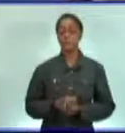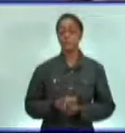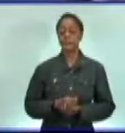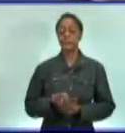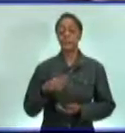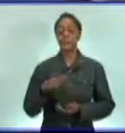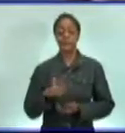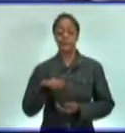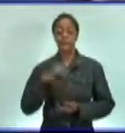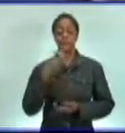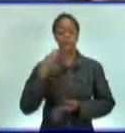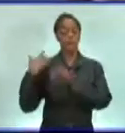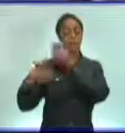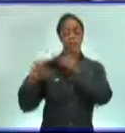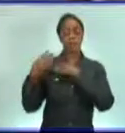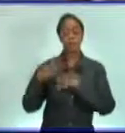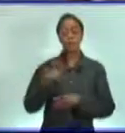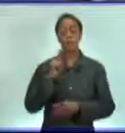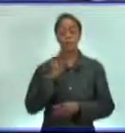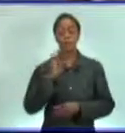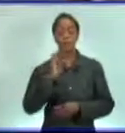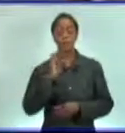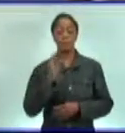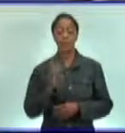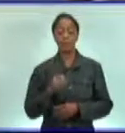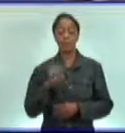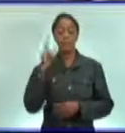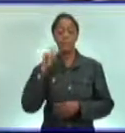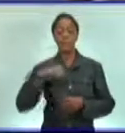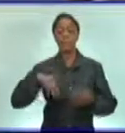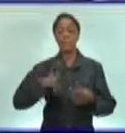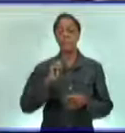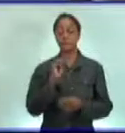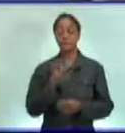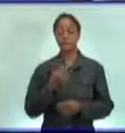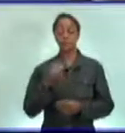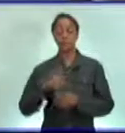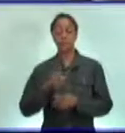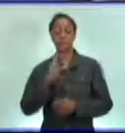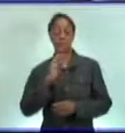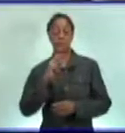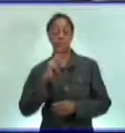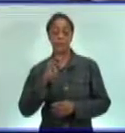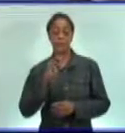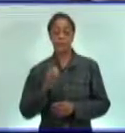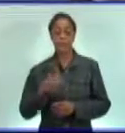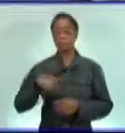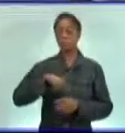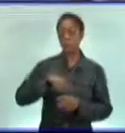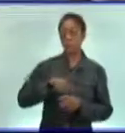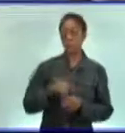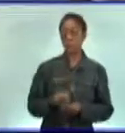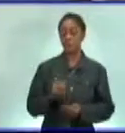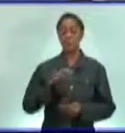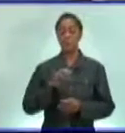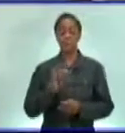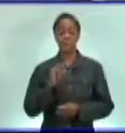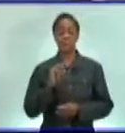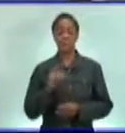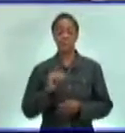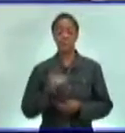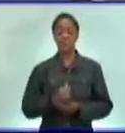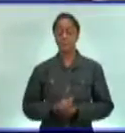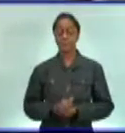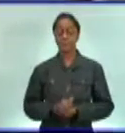el griego antiguo, pro significa primitivo y carión significa núcleo, por lo que podemos